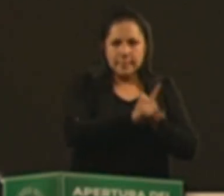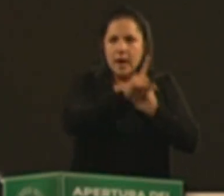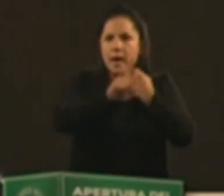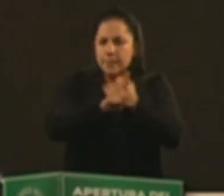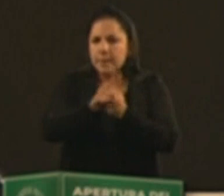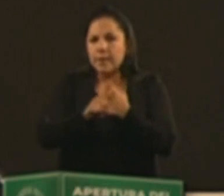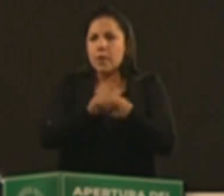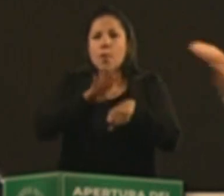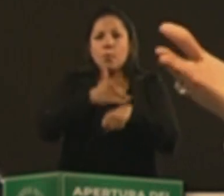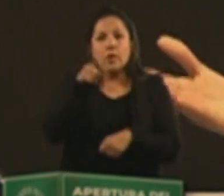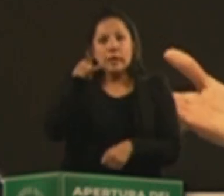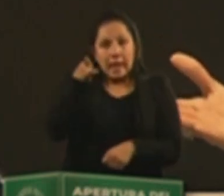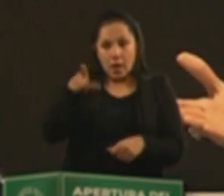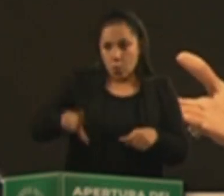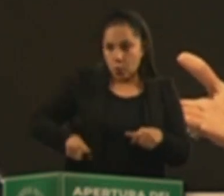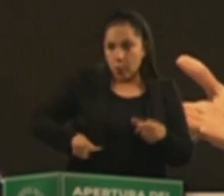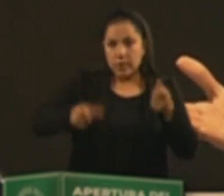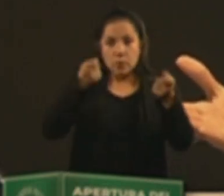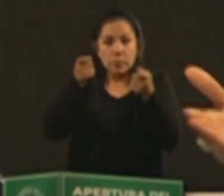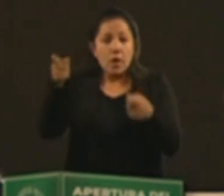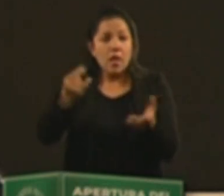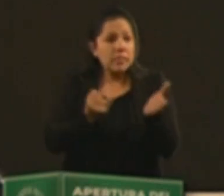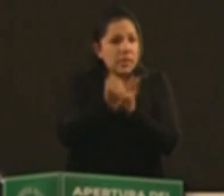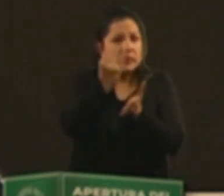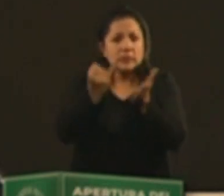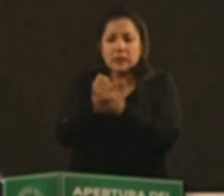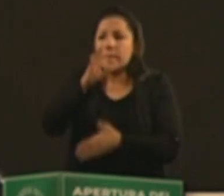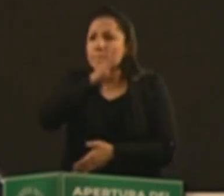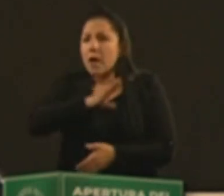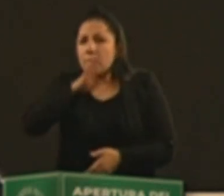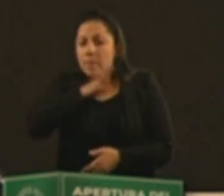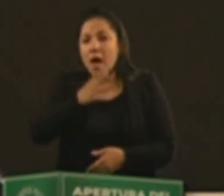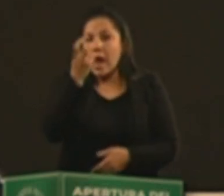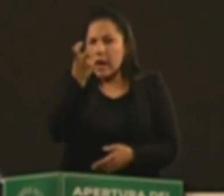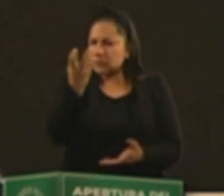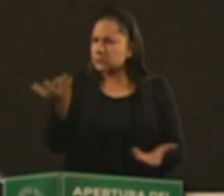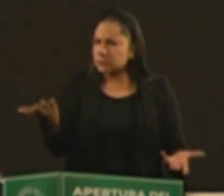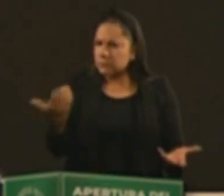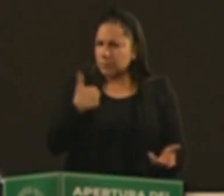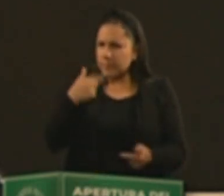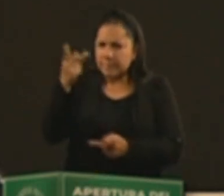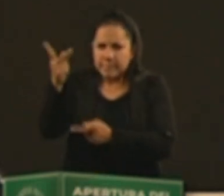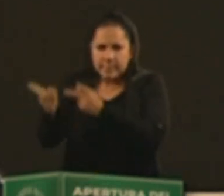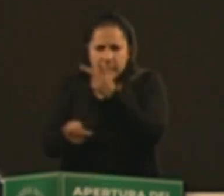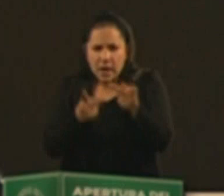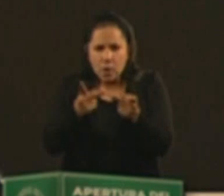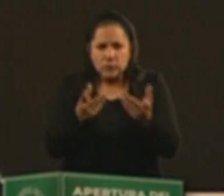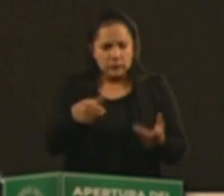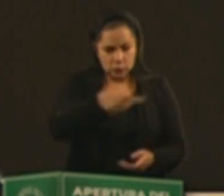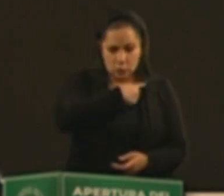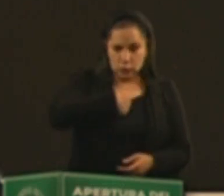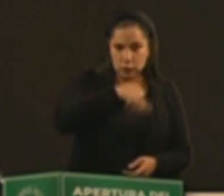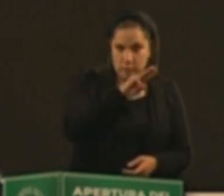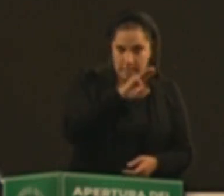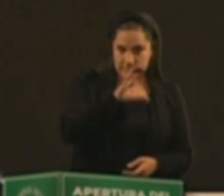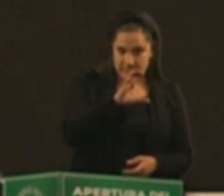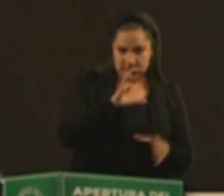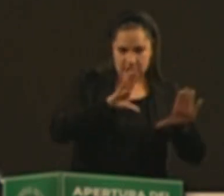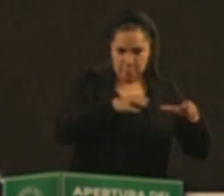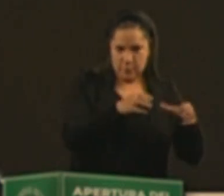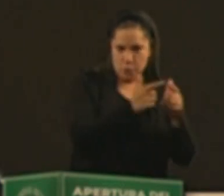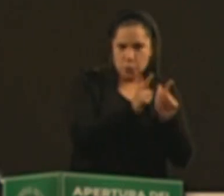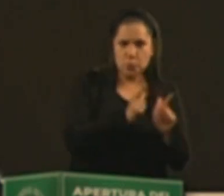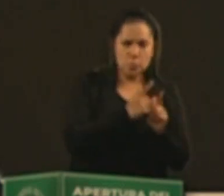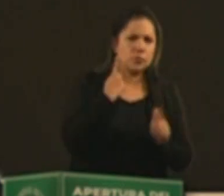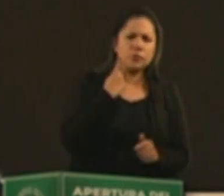hoy gobiernan. Por eso nos preguntamos en Movimiento Ciudadano, ¿qué han hecho durante estos 4 años? Miren, primero prometieron